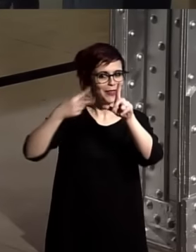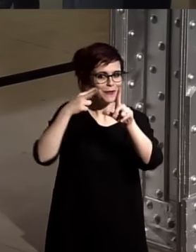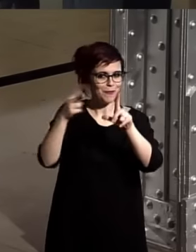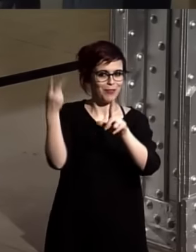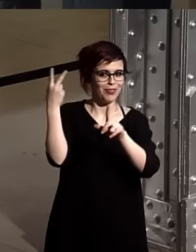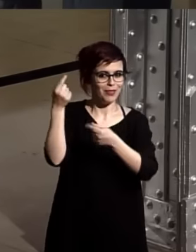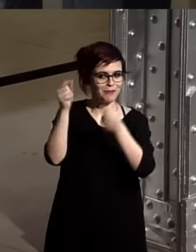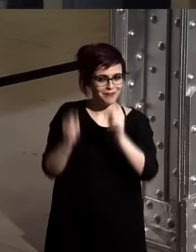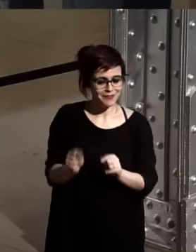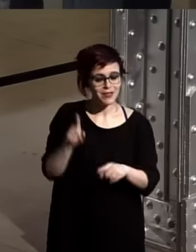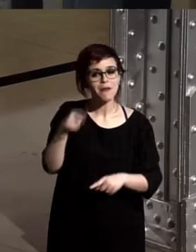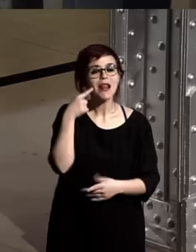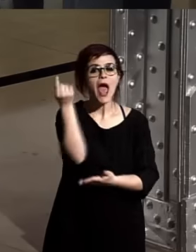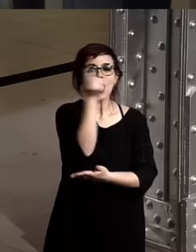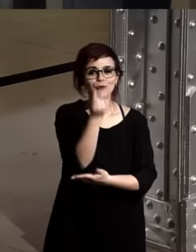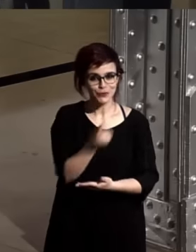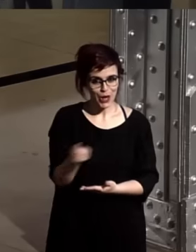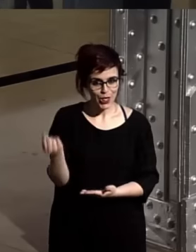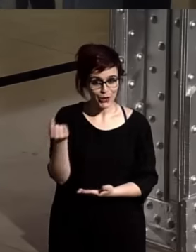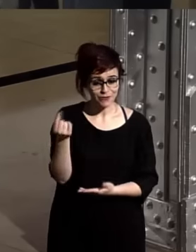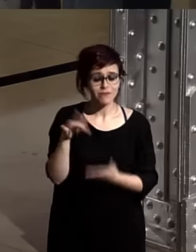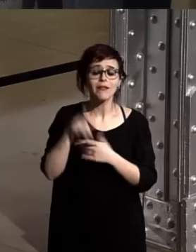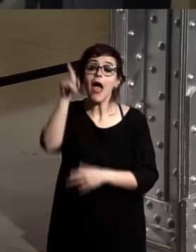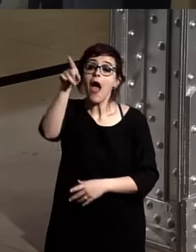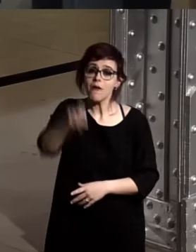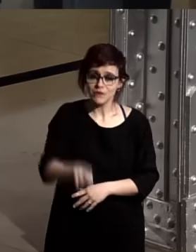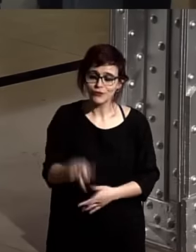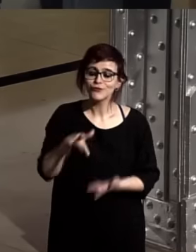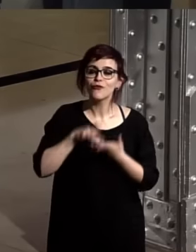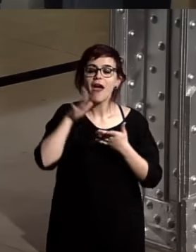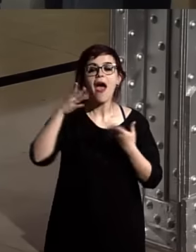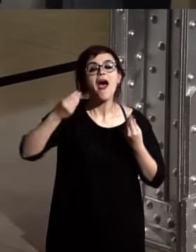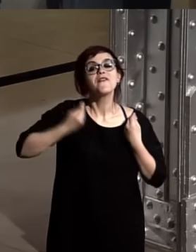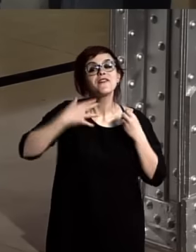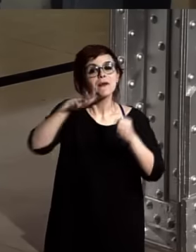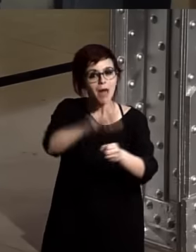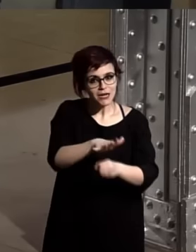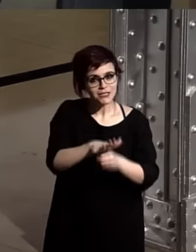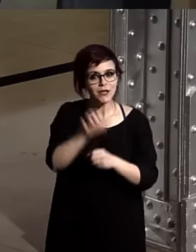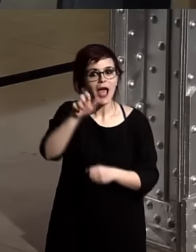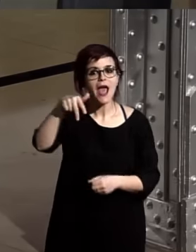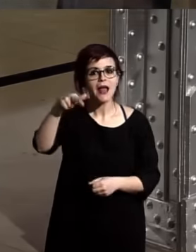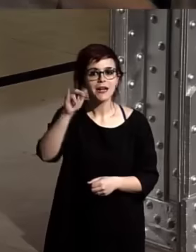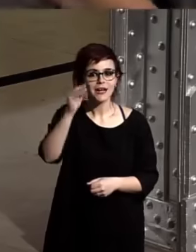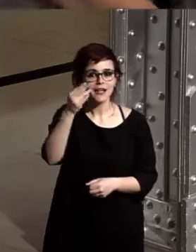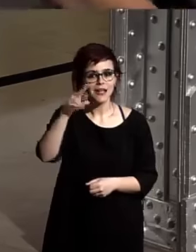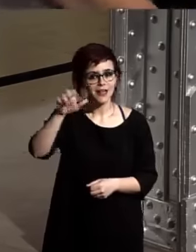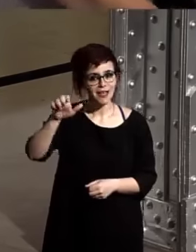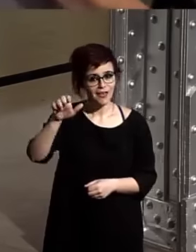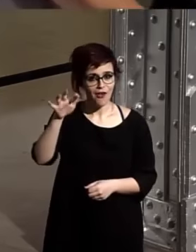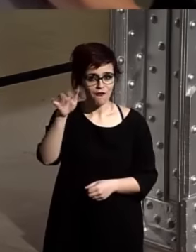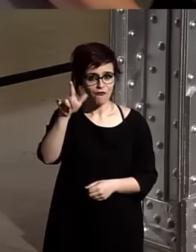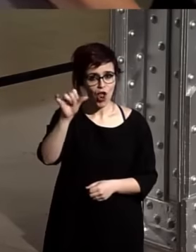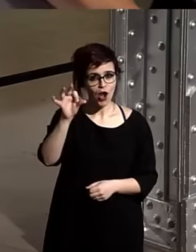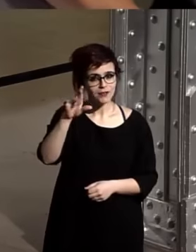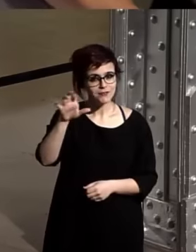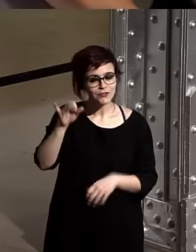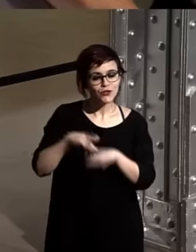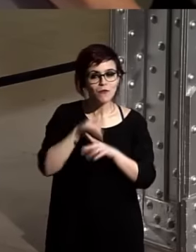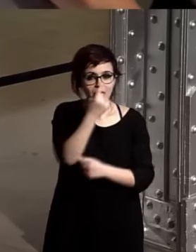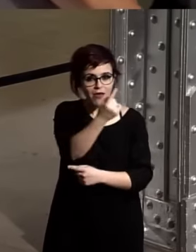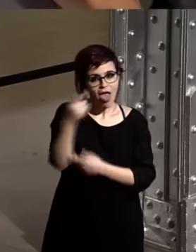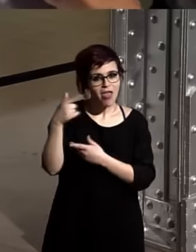también nos acompaña un ilustrador también como cada vida en martes es Enrique flores y él está captando los gestos de cada